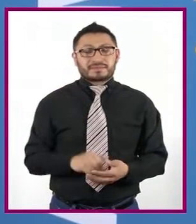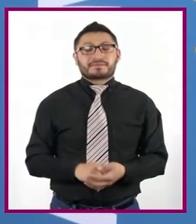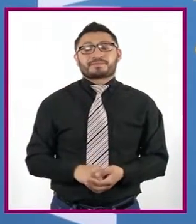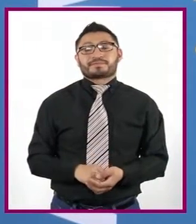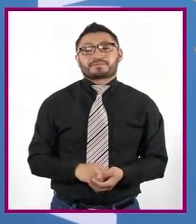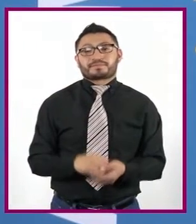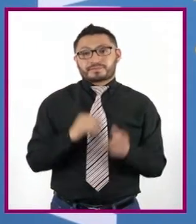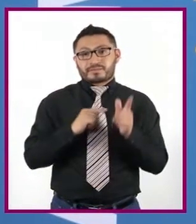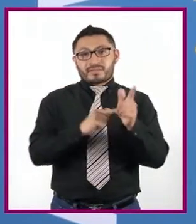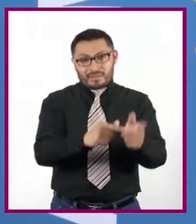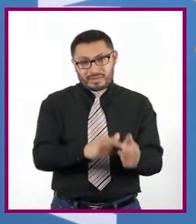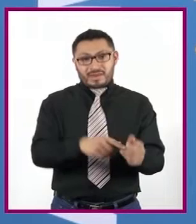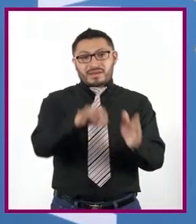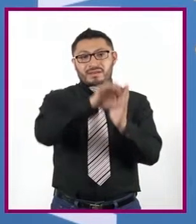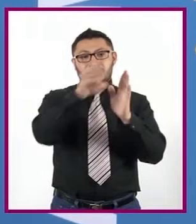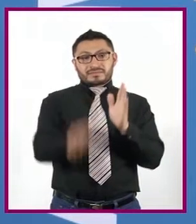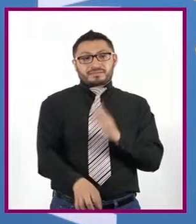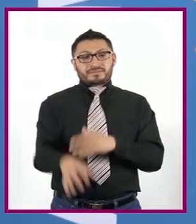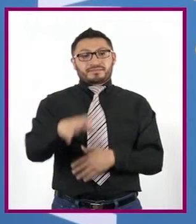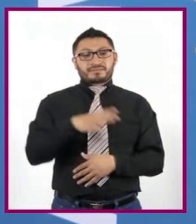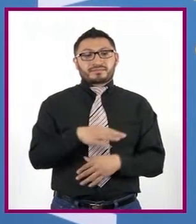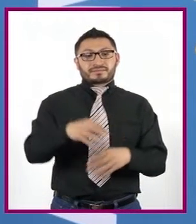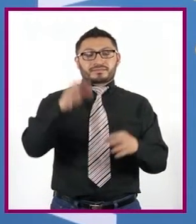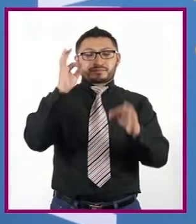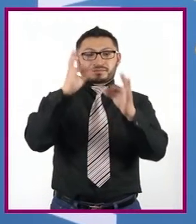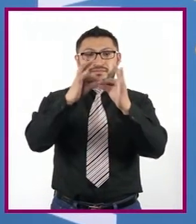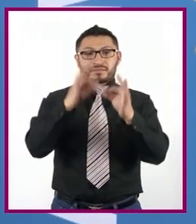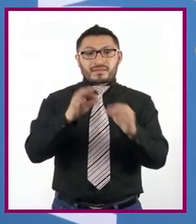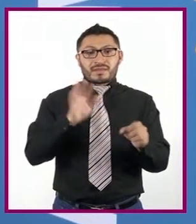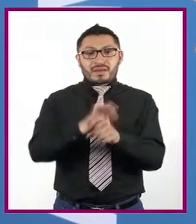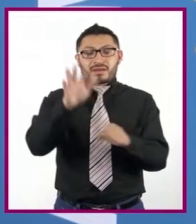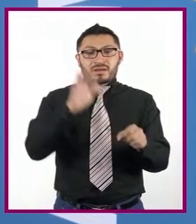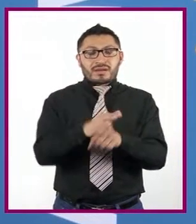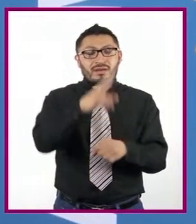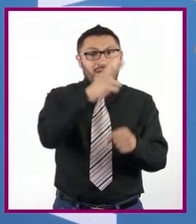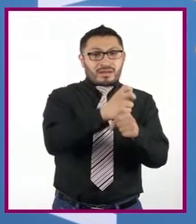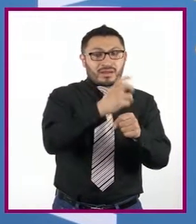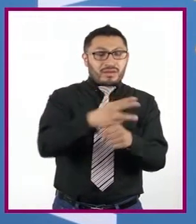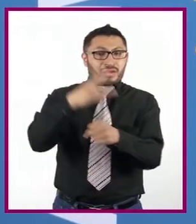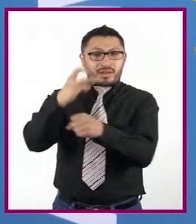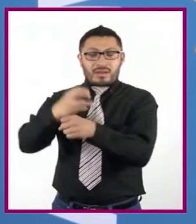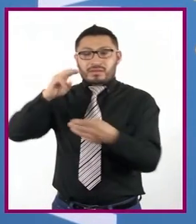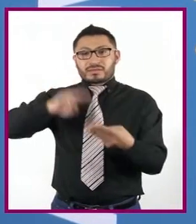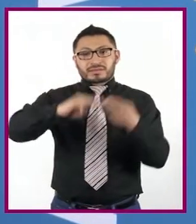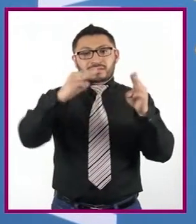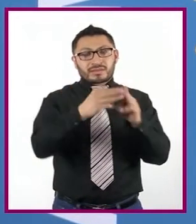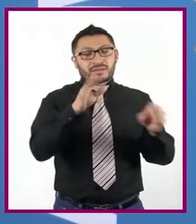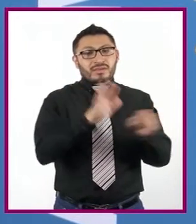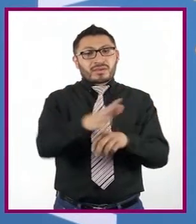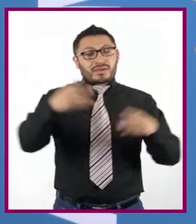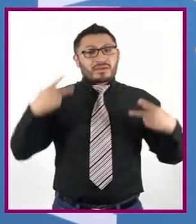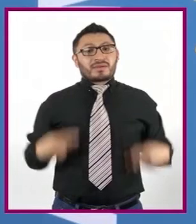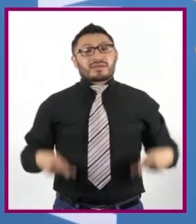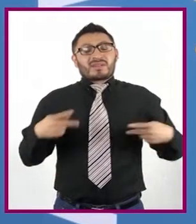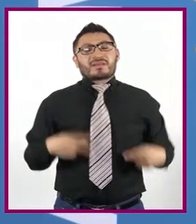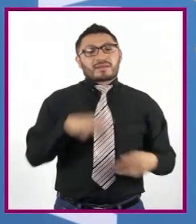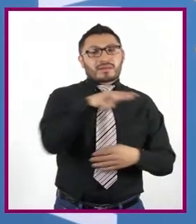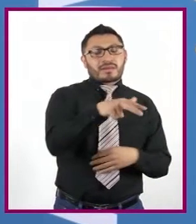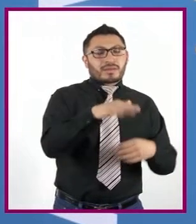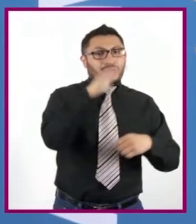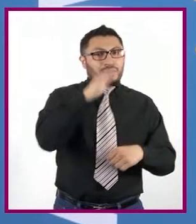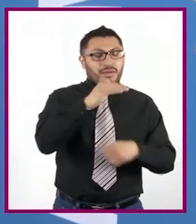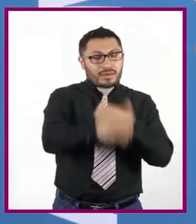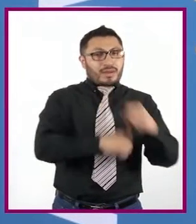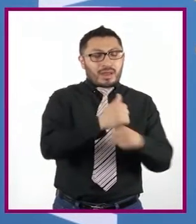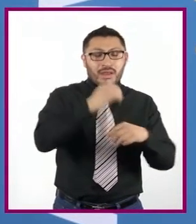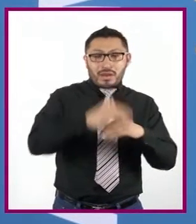Continuando con nuestro ejemplo, ¿pueden determinar cuáles son el segundo y el tercer motivo por el que las personas de 18 o más